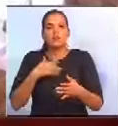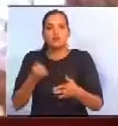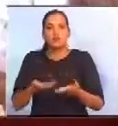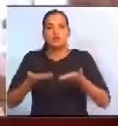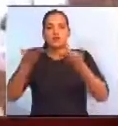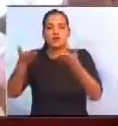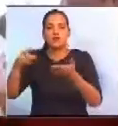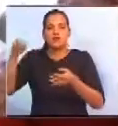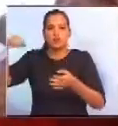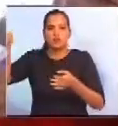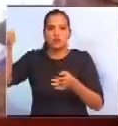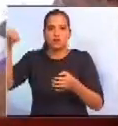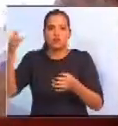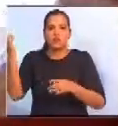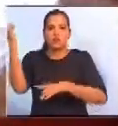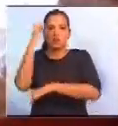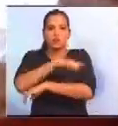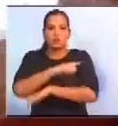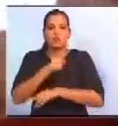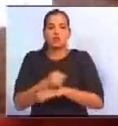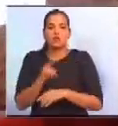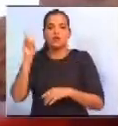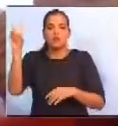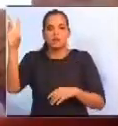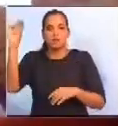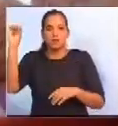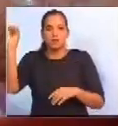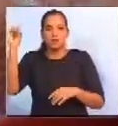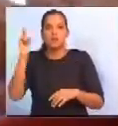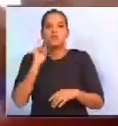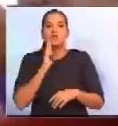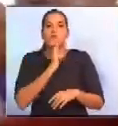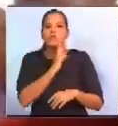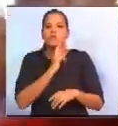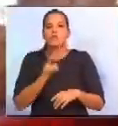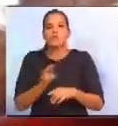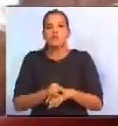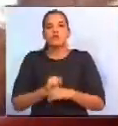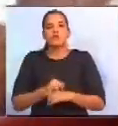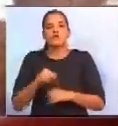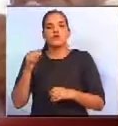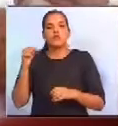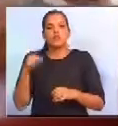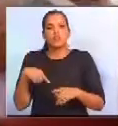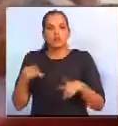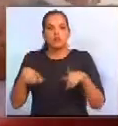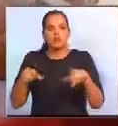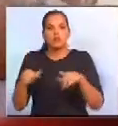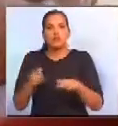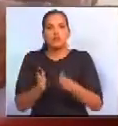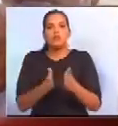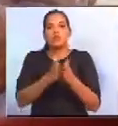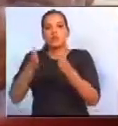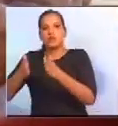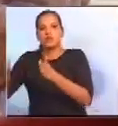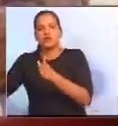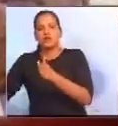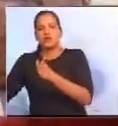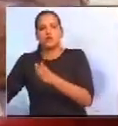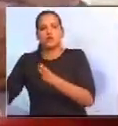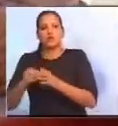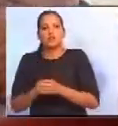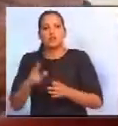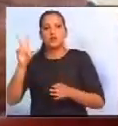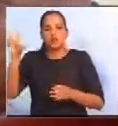entregando las llaves, completan 20 locales, de los cuales y en los terrenos aledaños vamos a ubicar